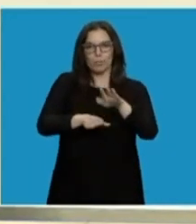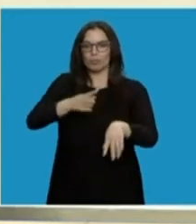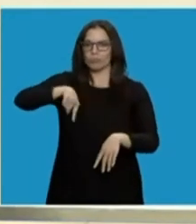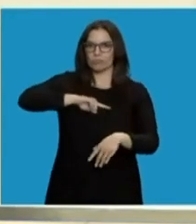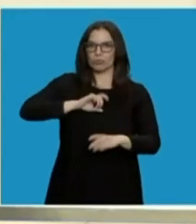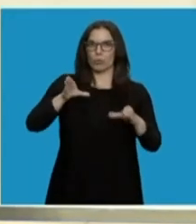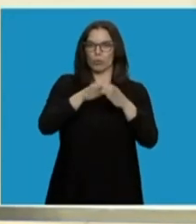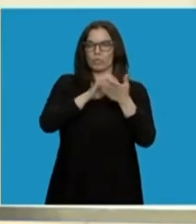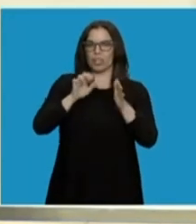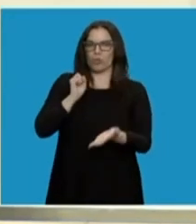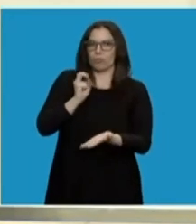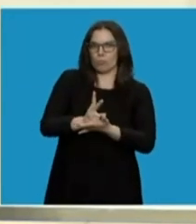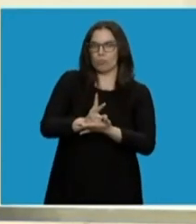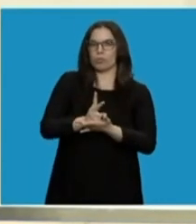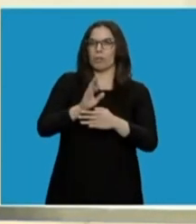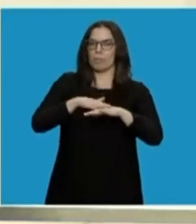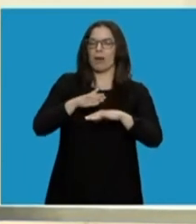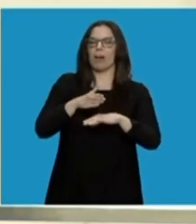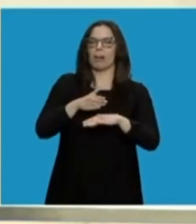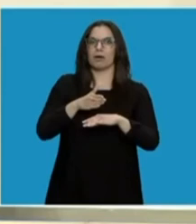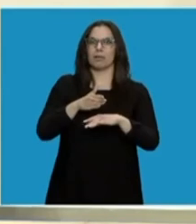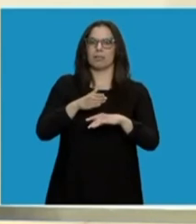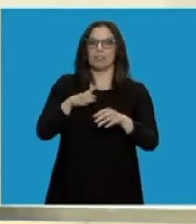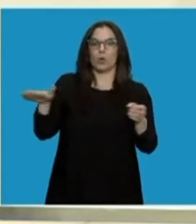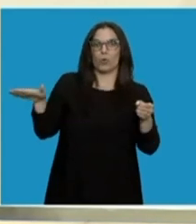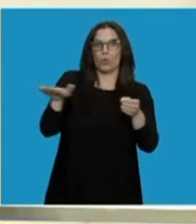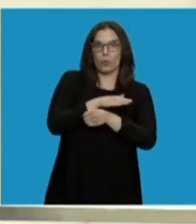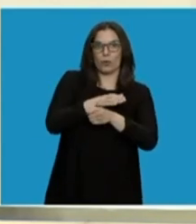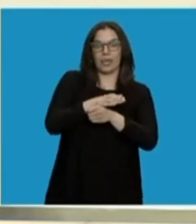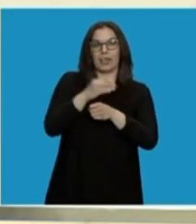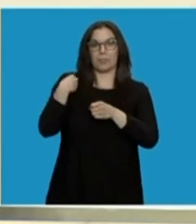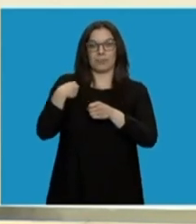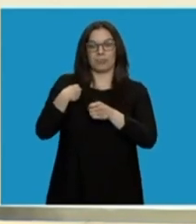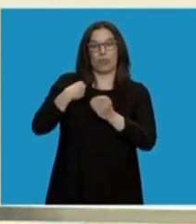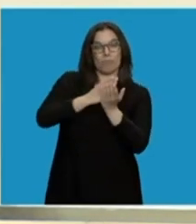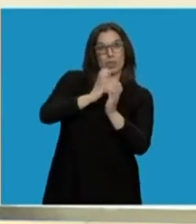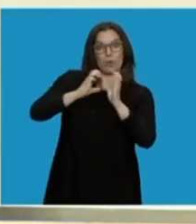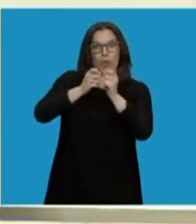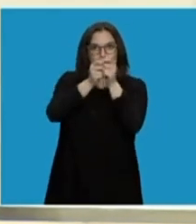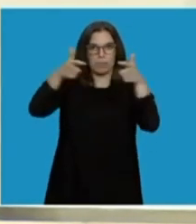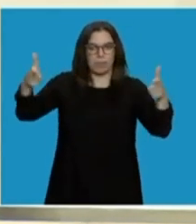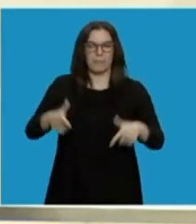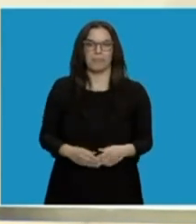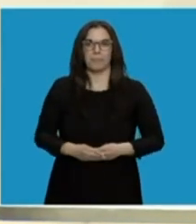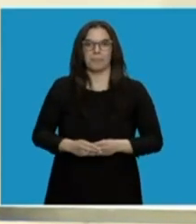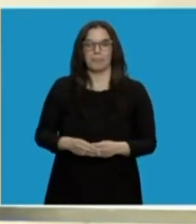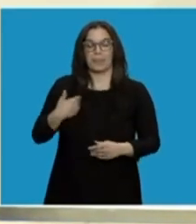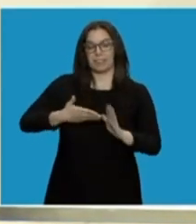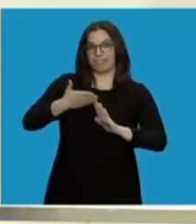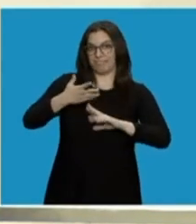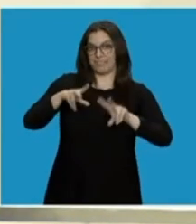de la Junta de Castilla y León para aumentar nuestra cobertura audiovisual. Para ello, y para ir concluyendo